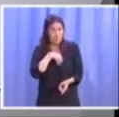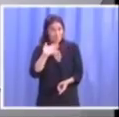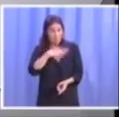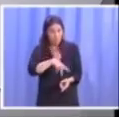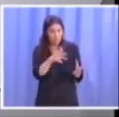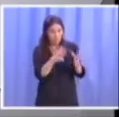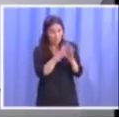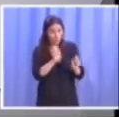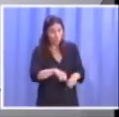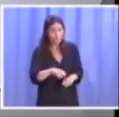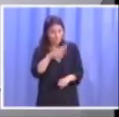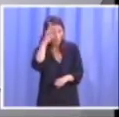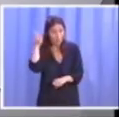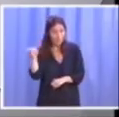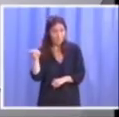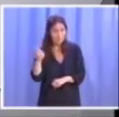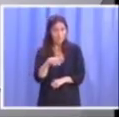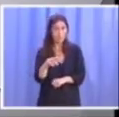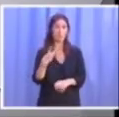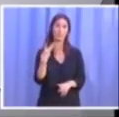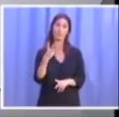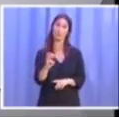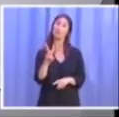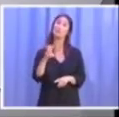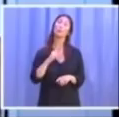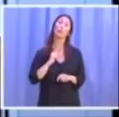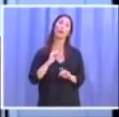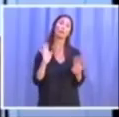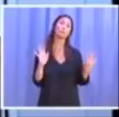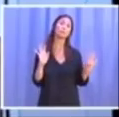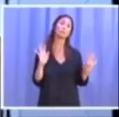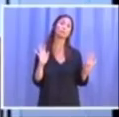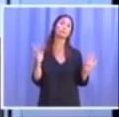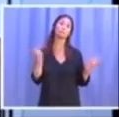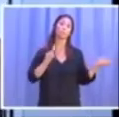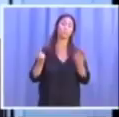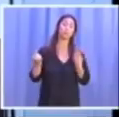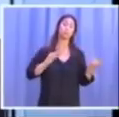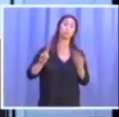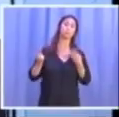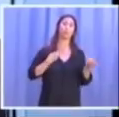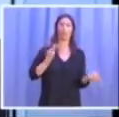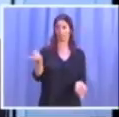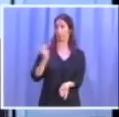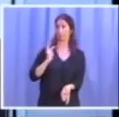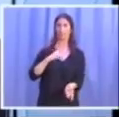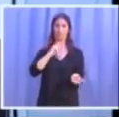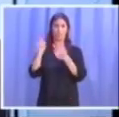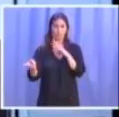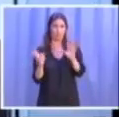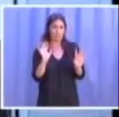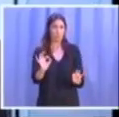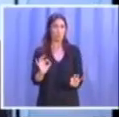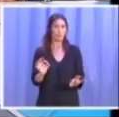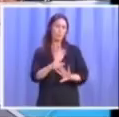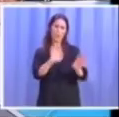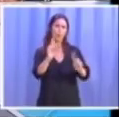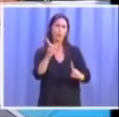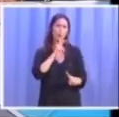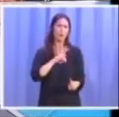tiempo. No se preocupe. 30 segundos me tiene que dar. No, pero si es que me está preguntando, le tengo que contestar. Señor Cuenca, no me he